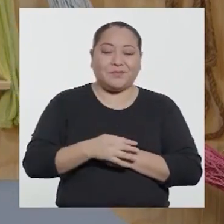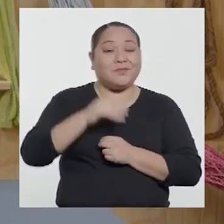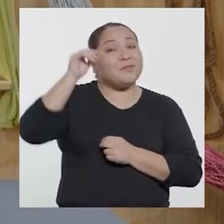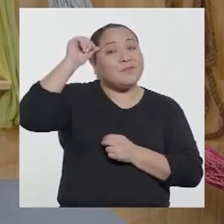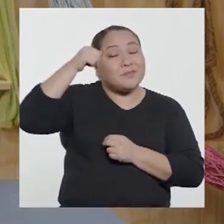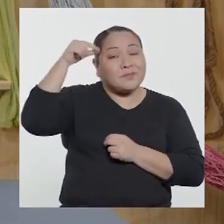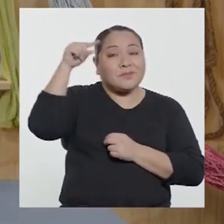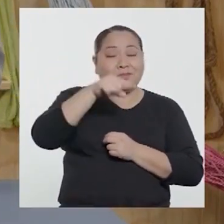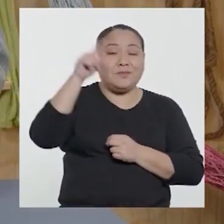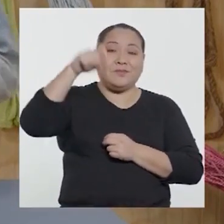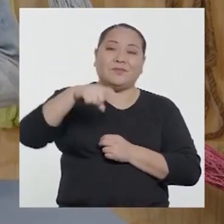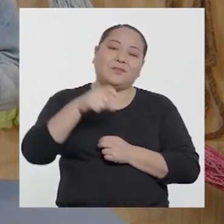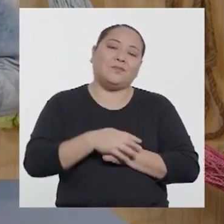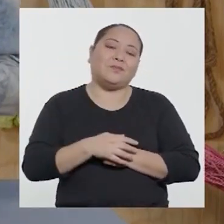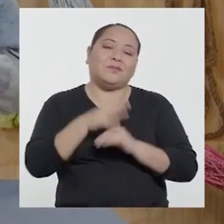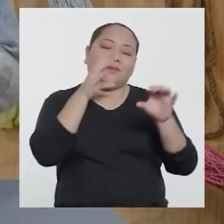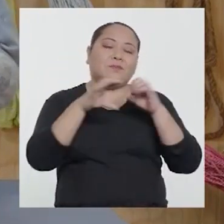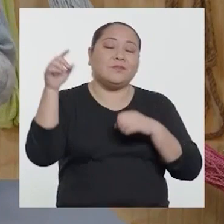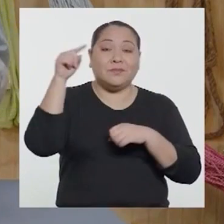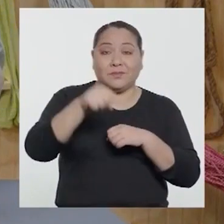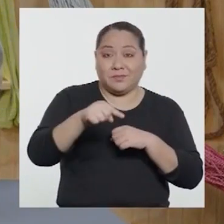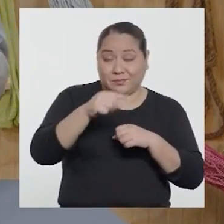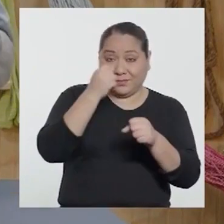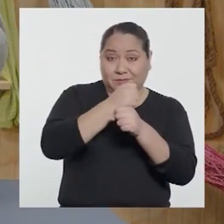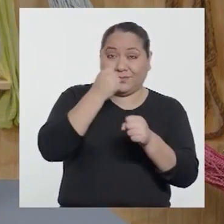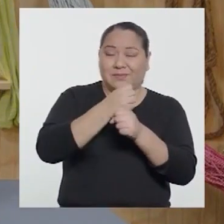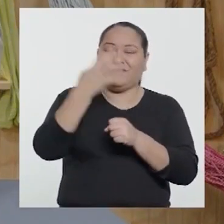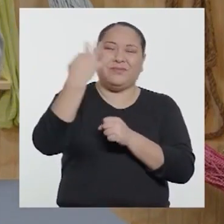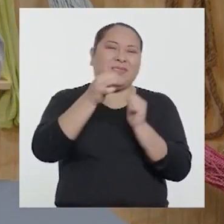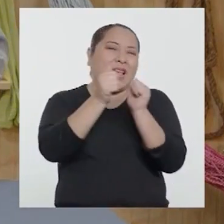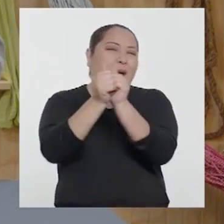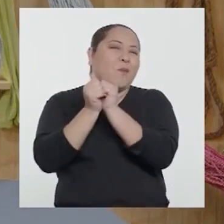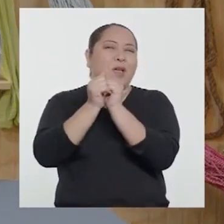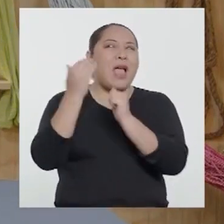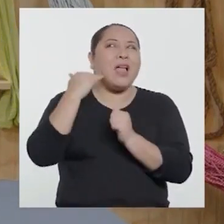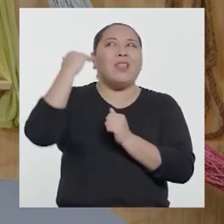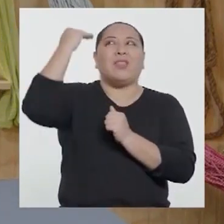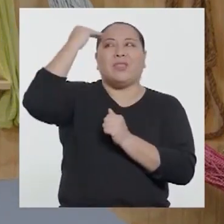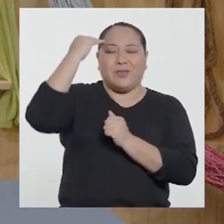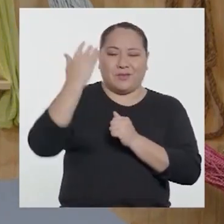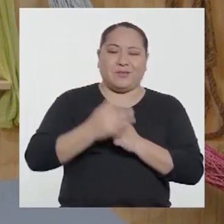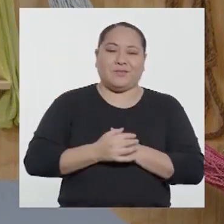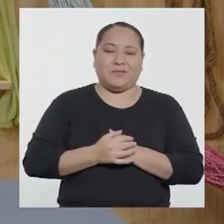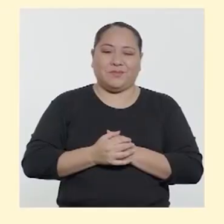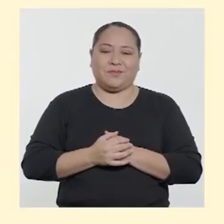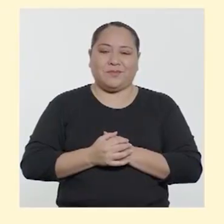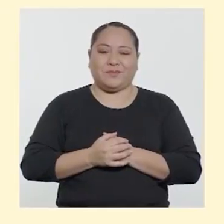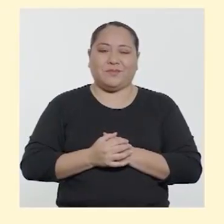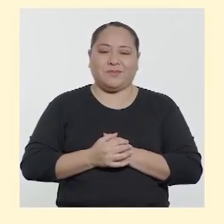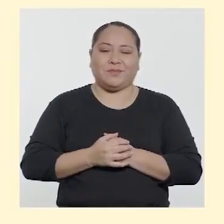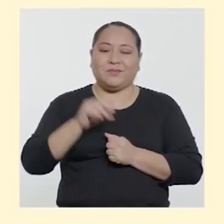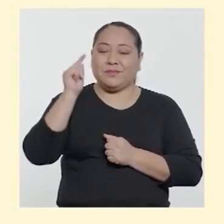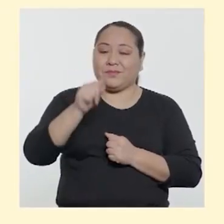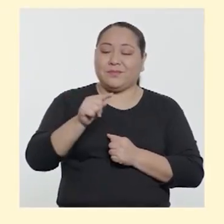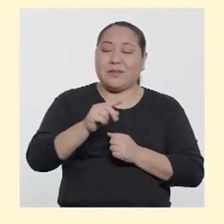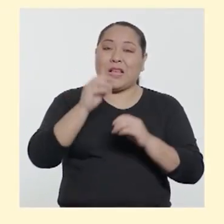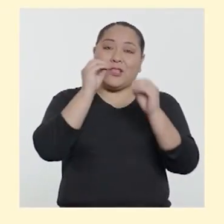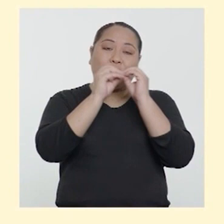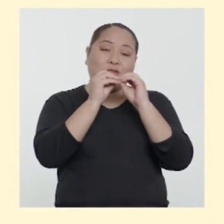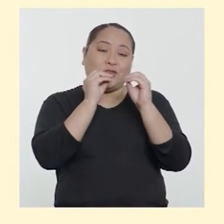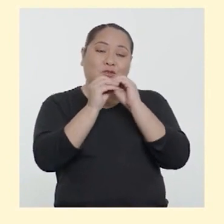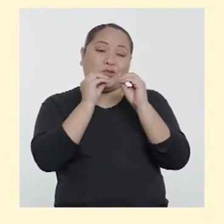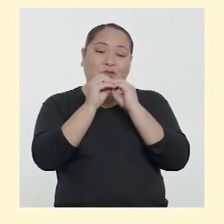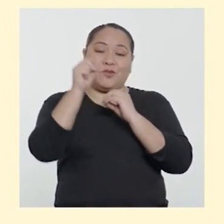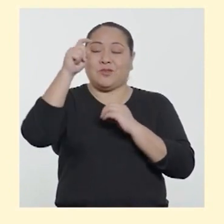chicos, recuerden que deben realizar estas actividades siempre acompañados de un adulto. Para